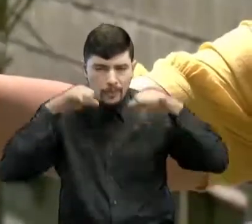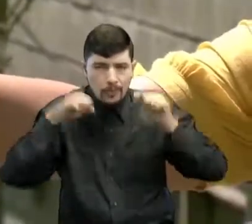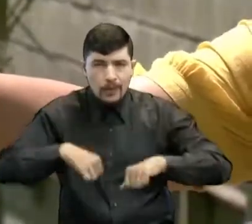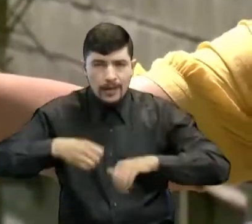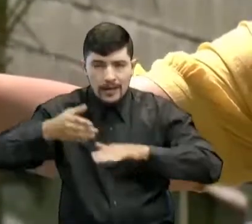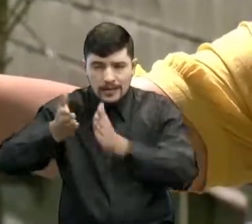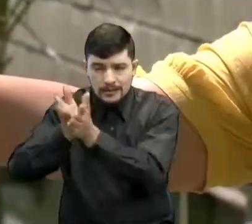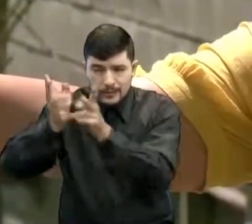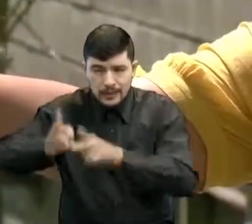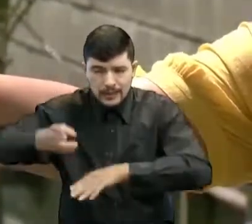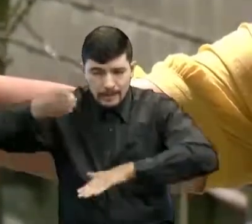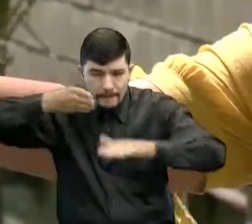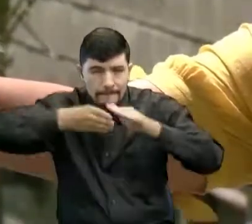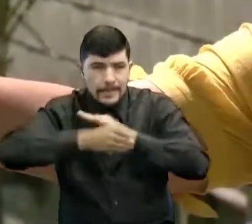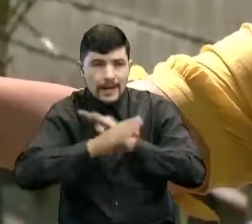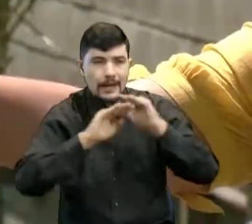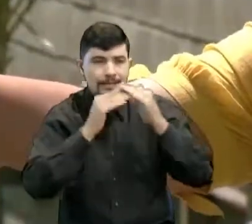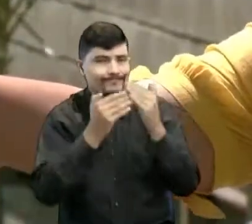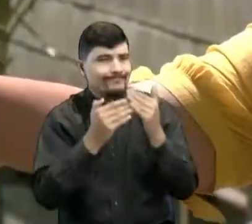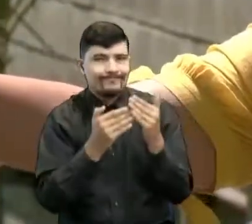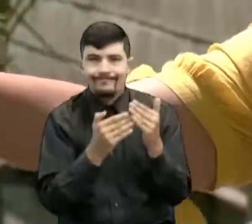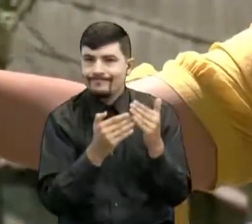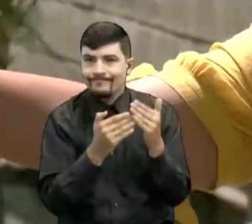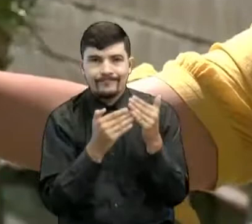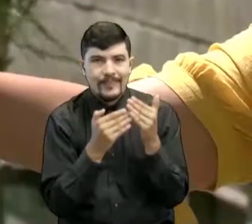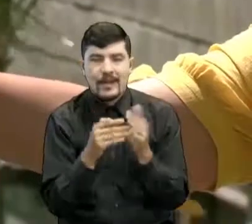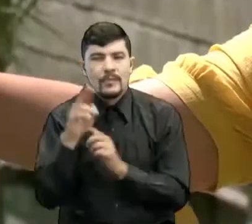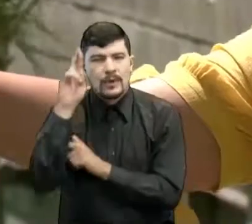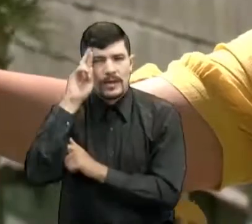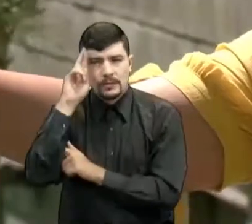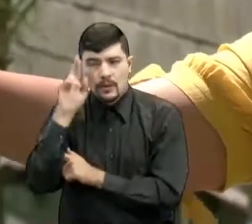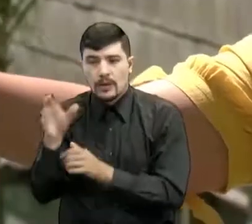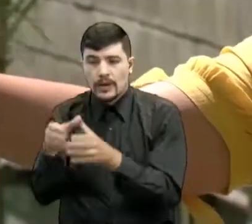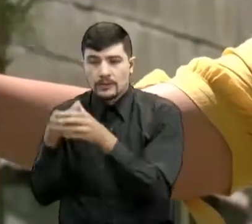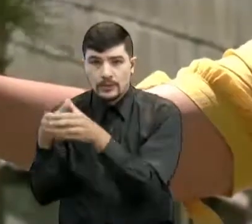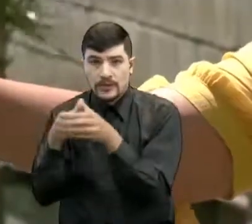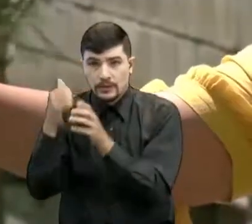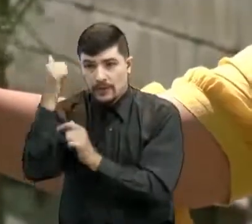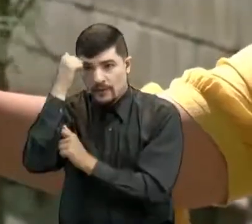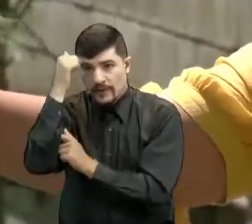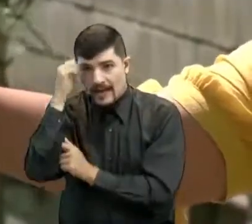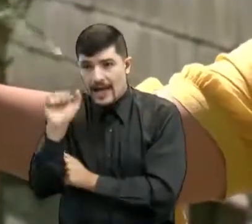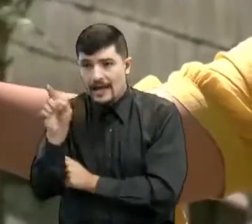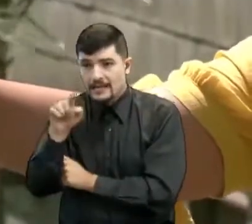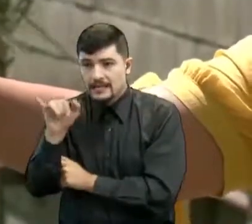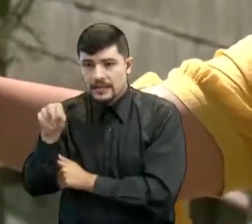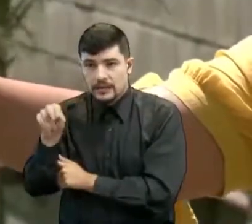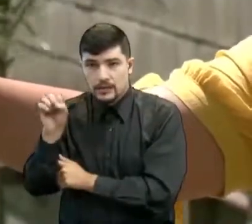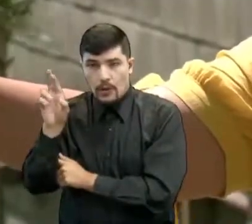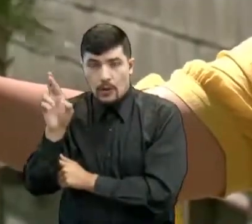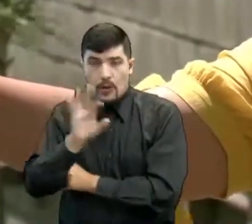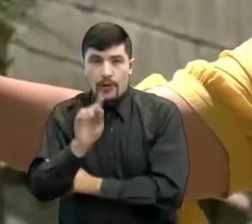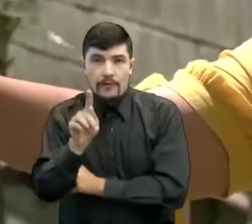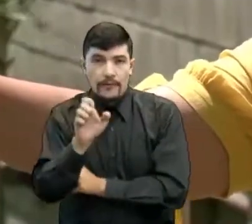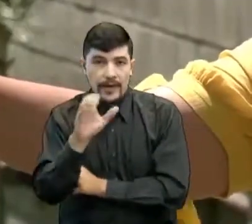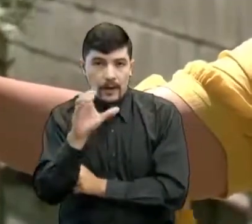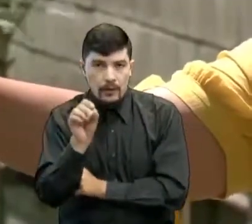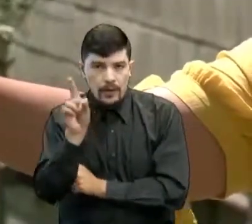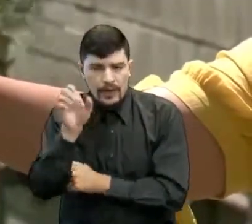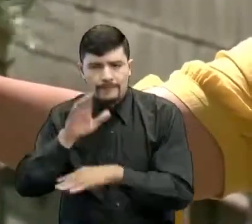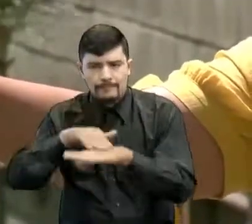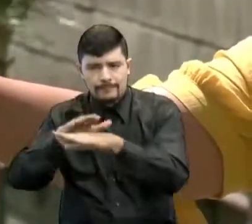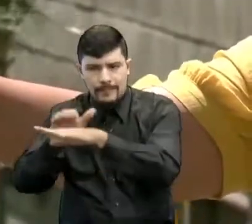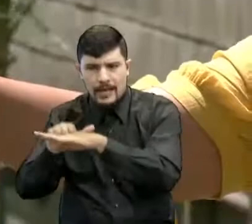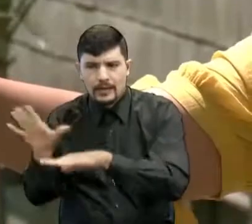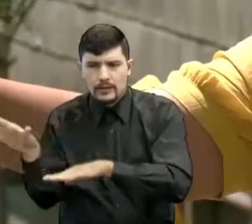estudiantes. Por eso ASINOR y FECODE mantiene en estado de alerta a todo el magisterio, a